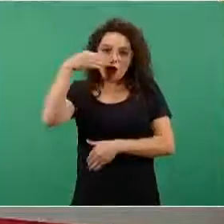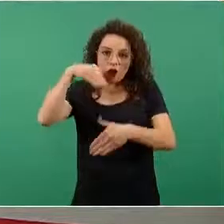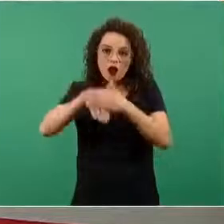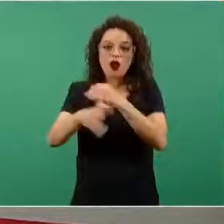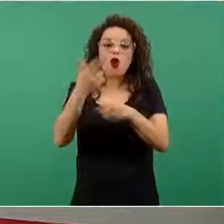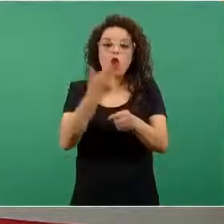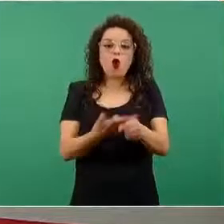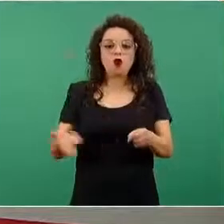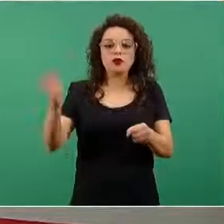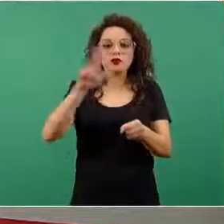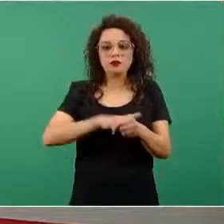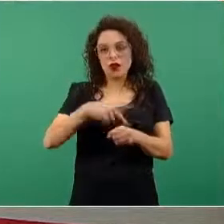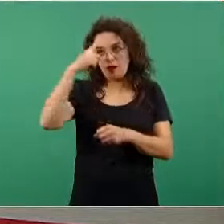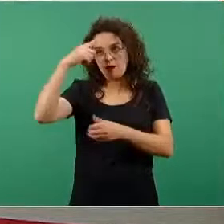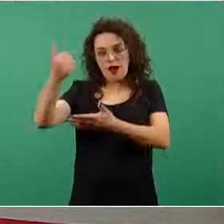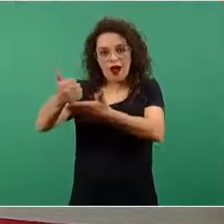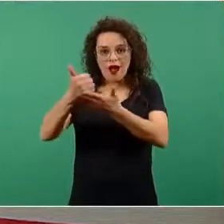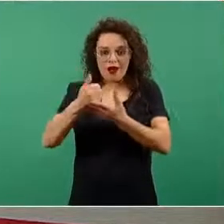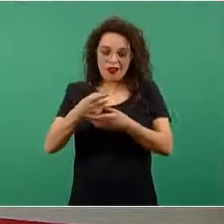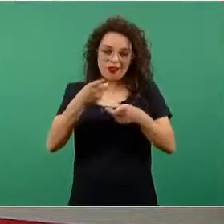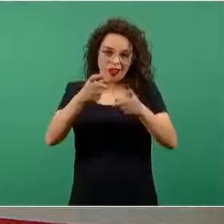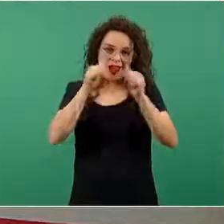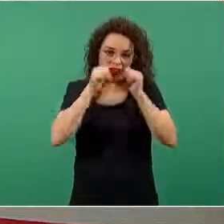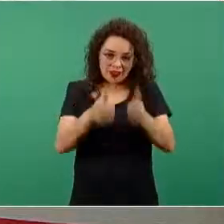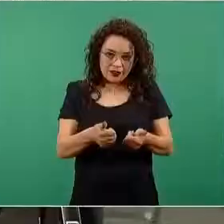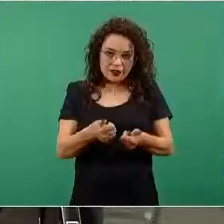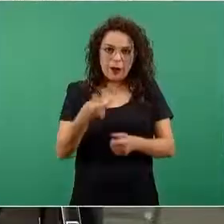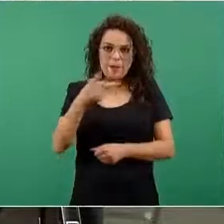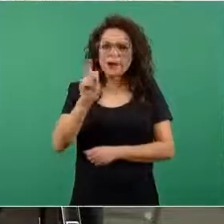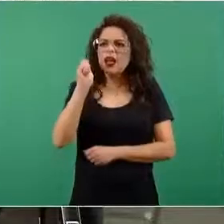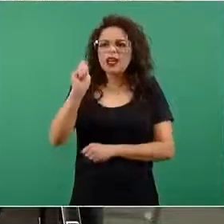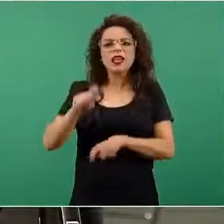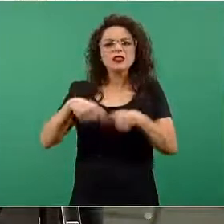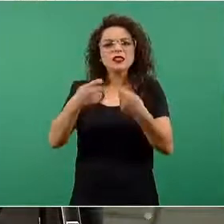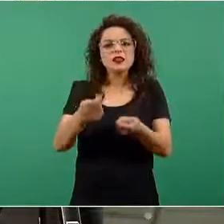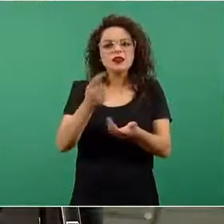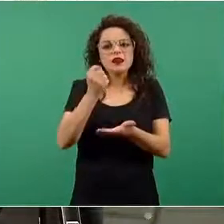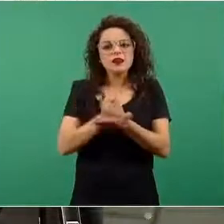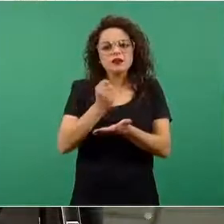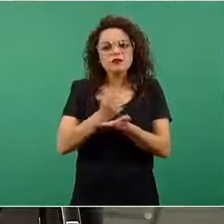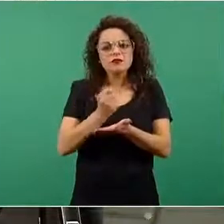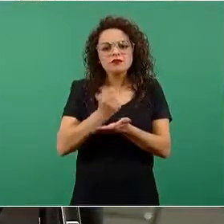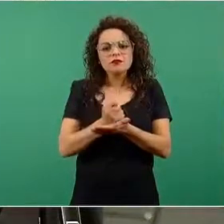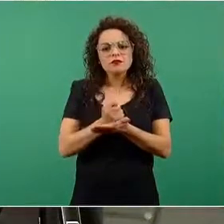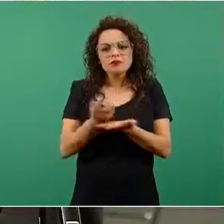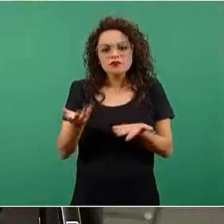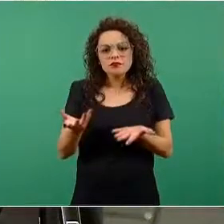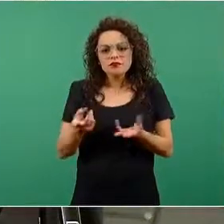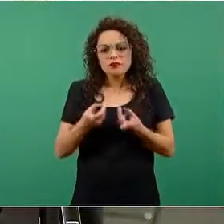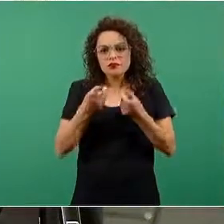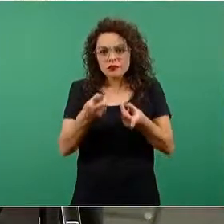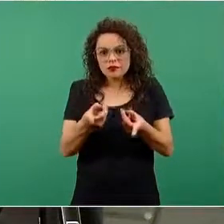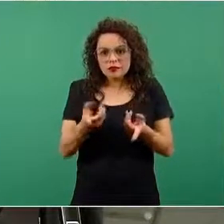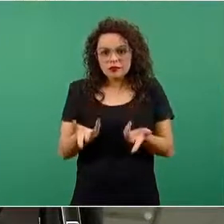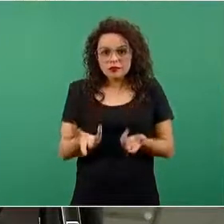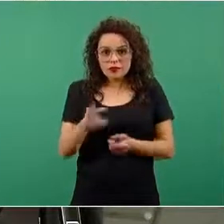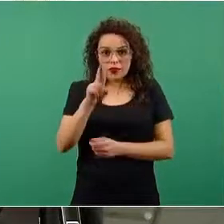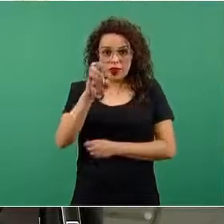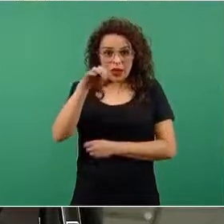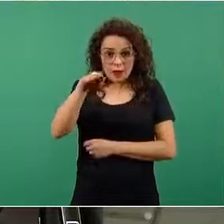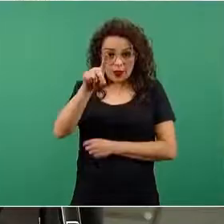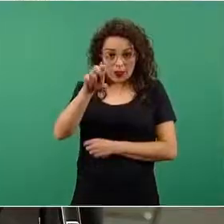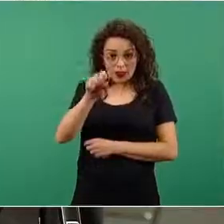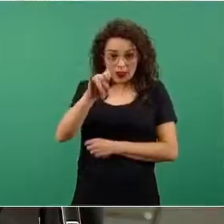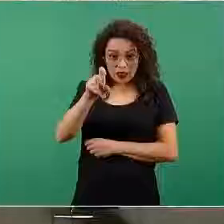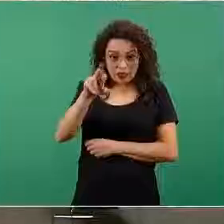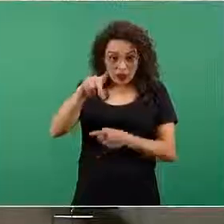hospital. Y finalmente, ¿cuál fue el tratamiento que le pusieron? Si fue Remdesivir o cuál